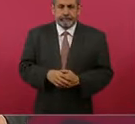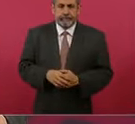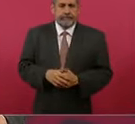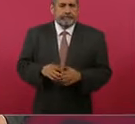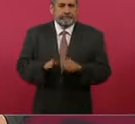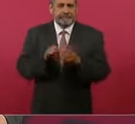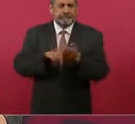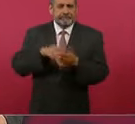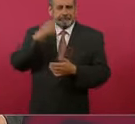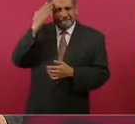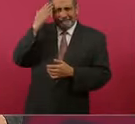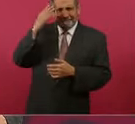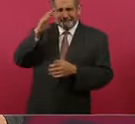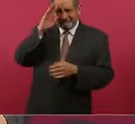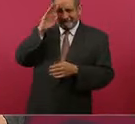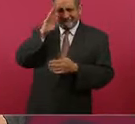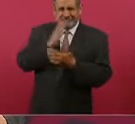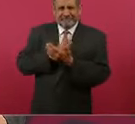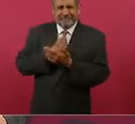excesiva.